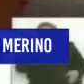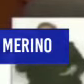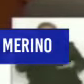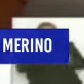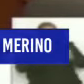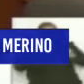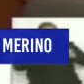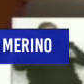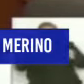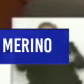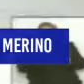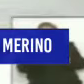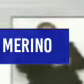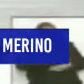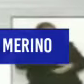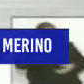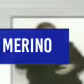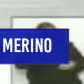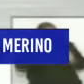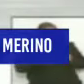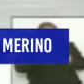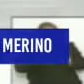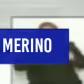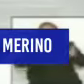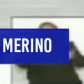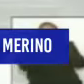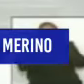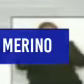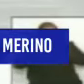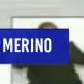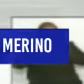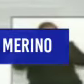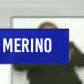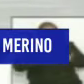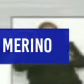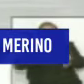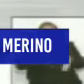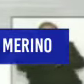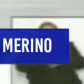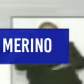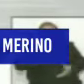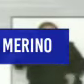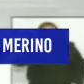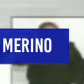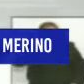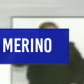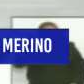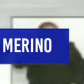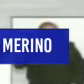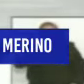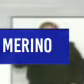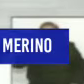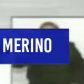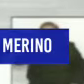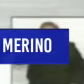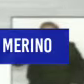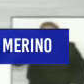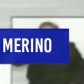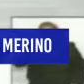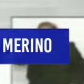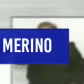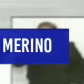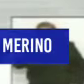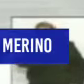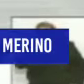es posible, señor presidente. Que quede claro que es por eso que he votado por el no, porque aquí no se